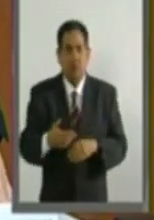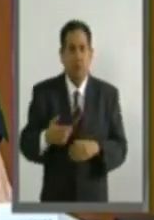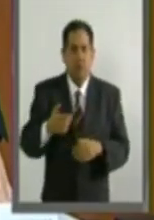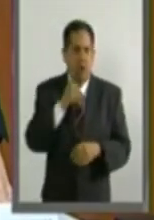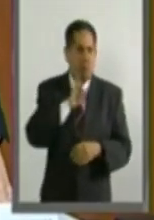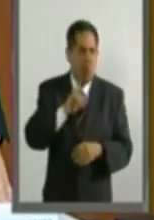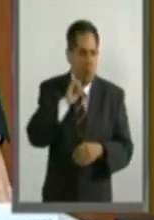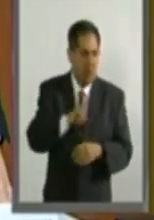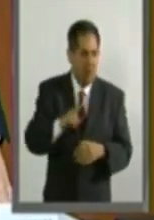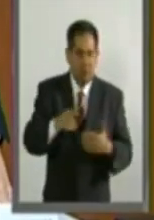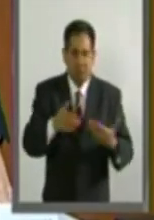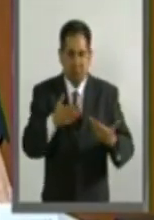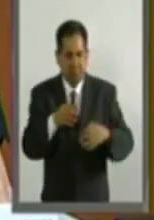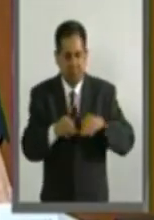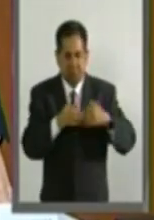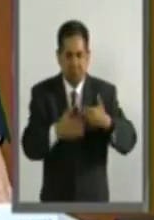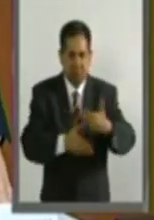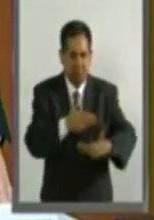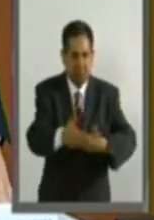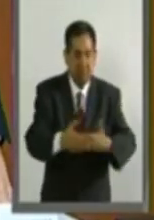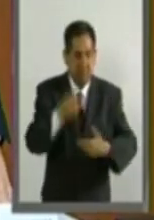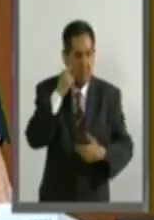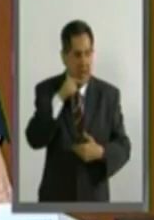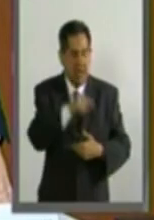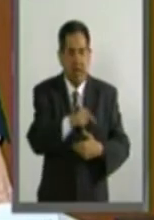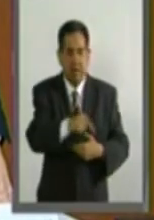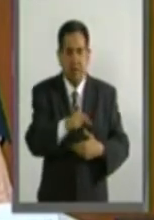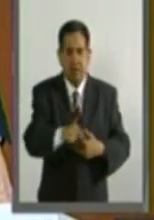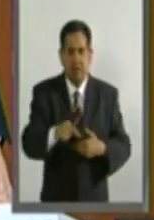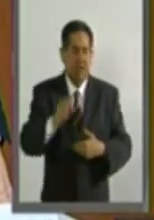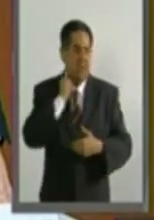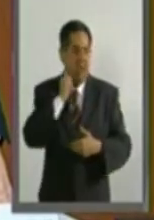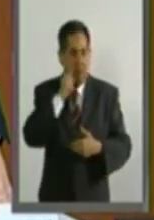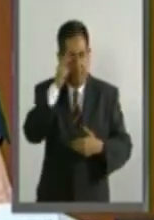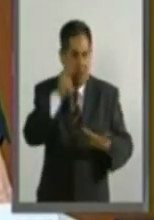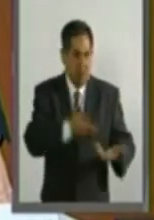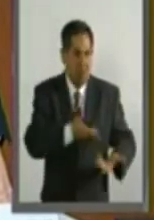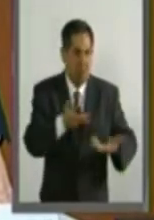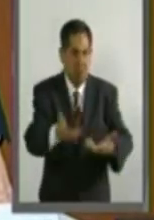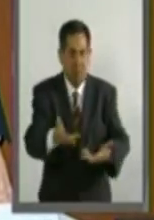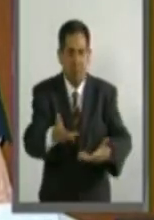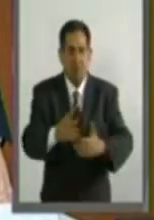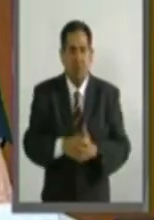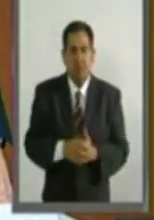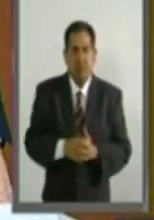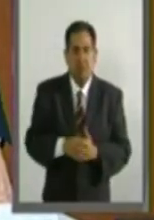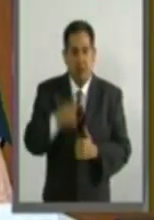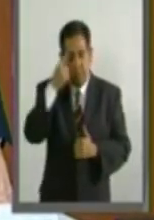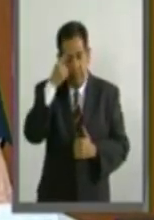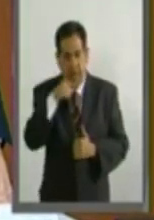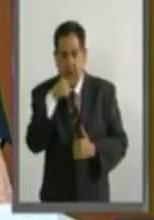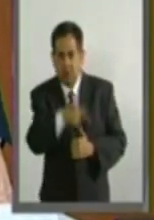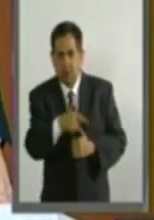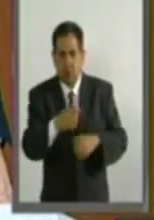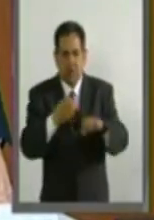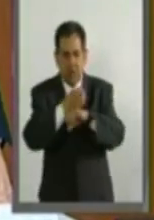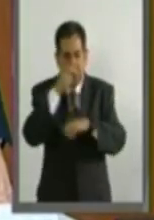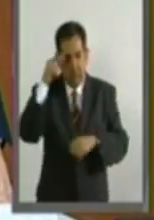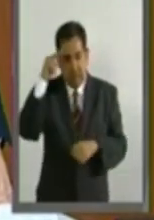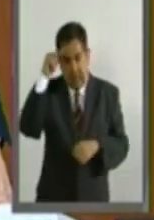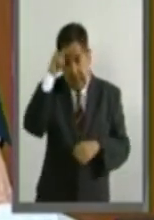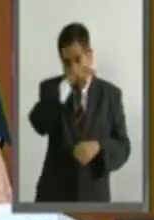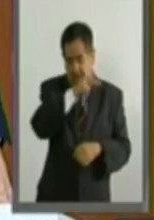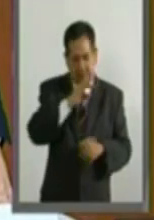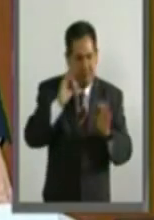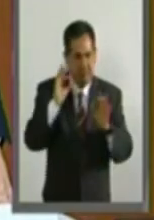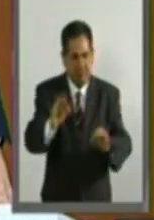mujer entregada al servicio del Senado de la República, al servicio de su estado, el estado de